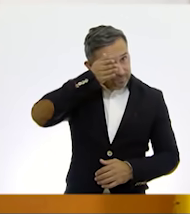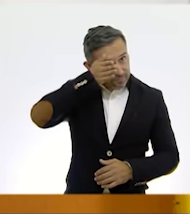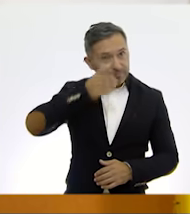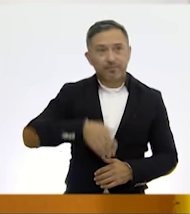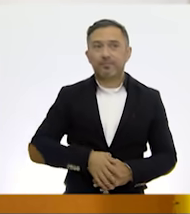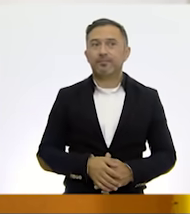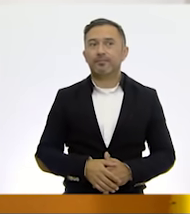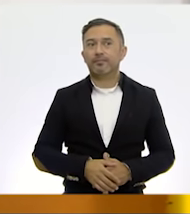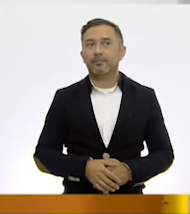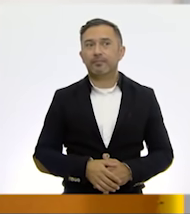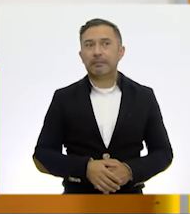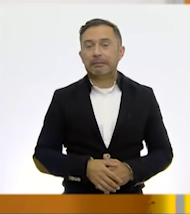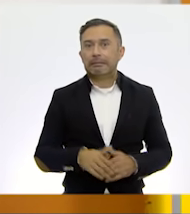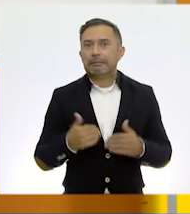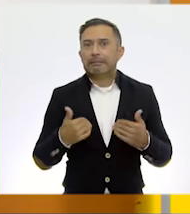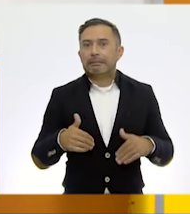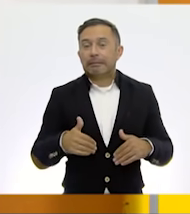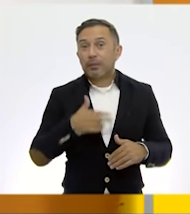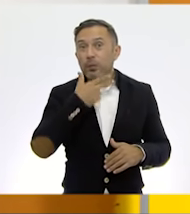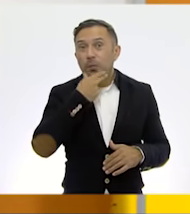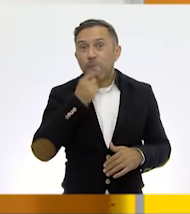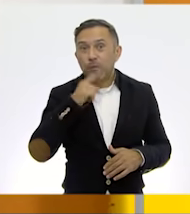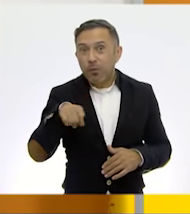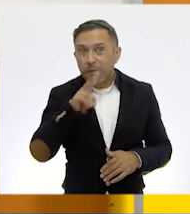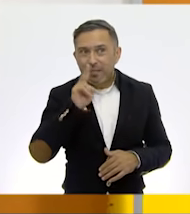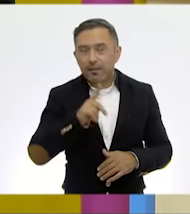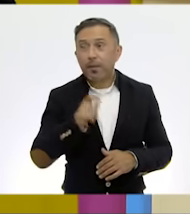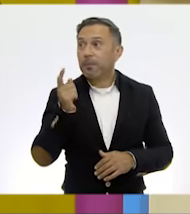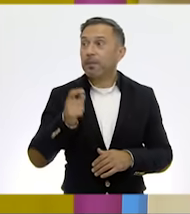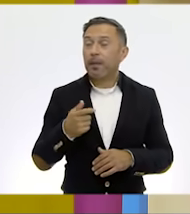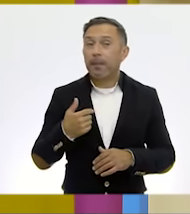A ver si las niñas y los niños adivinan este. Manos.